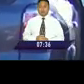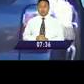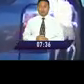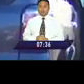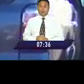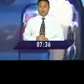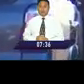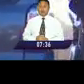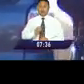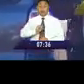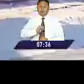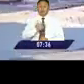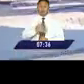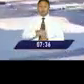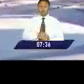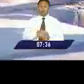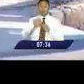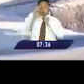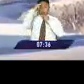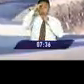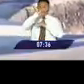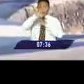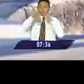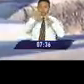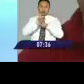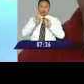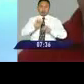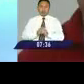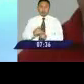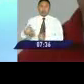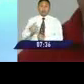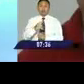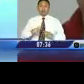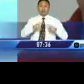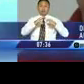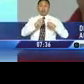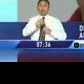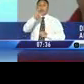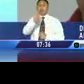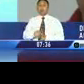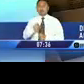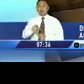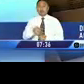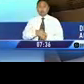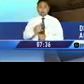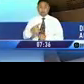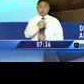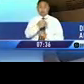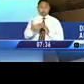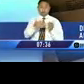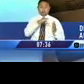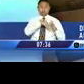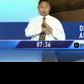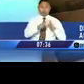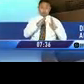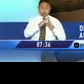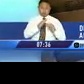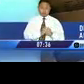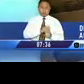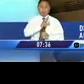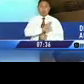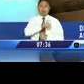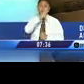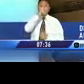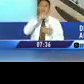Fue noticia nacional e incluso replicada en medios internacionales que en la investigación de un ciudadano asesinado, dentro de su casa se hallaron 5 millones